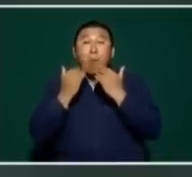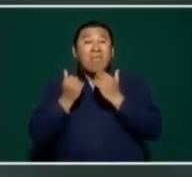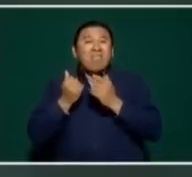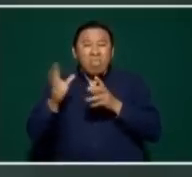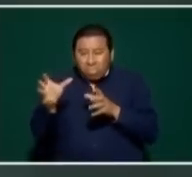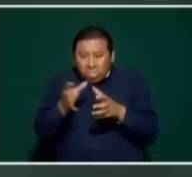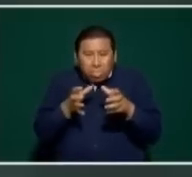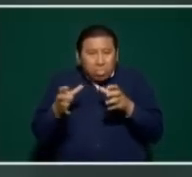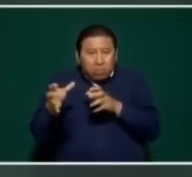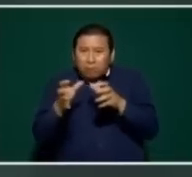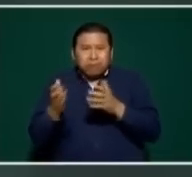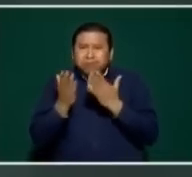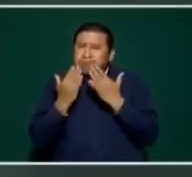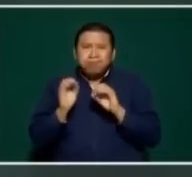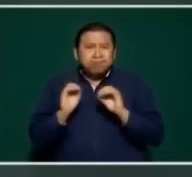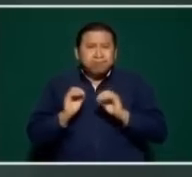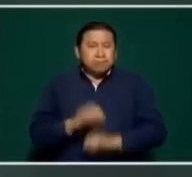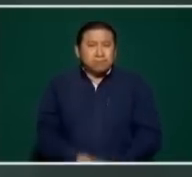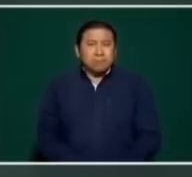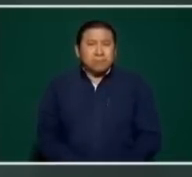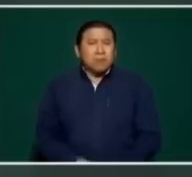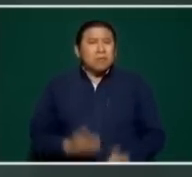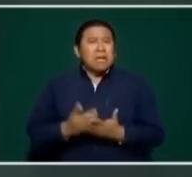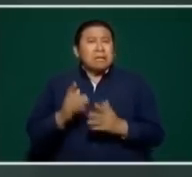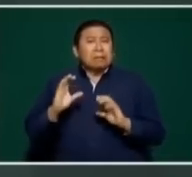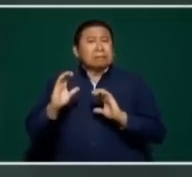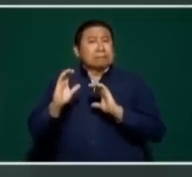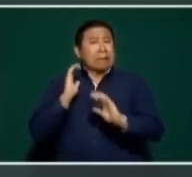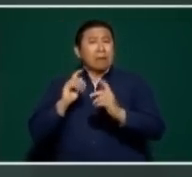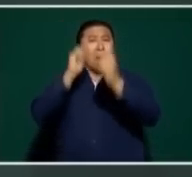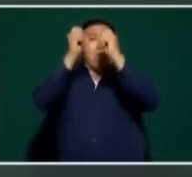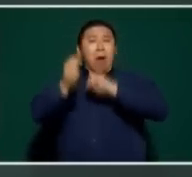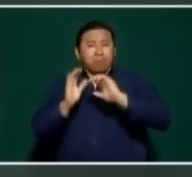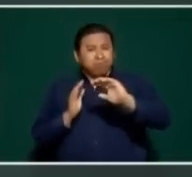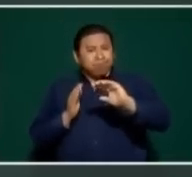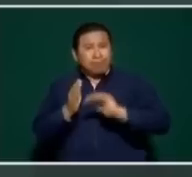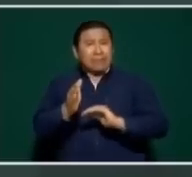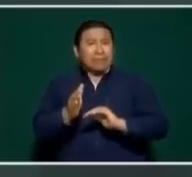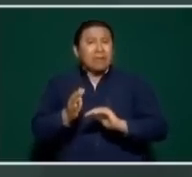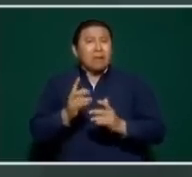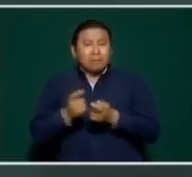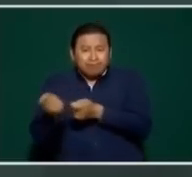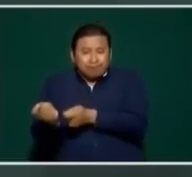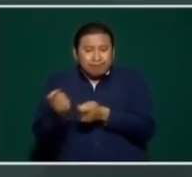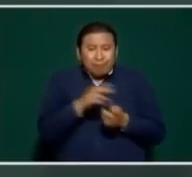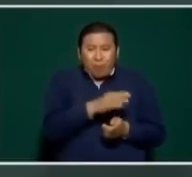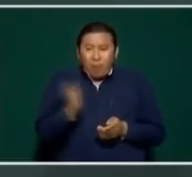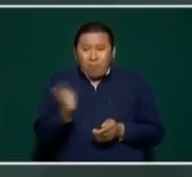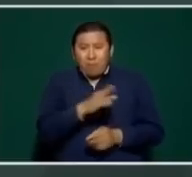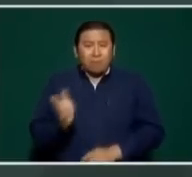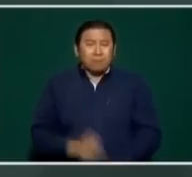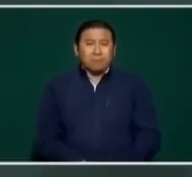monopolio en el transporte, en el traslado